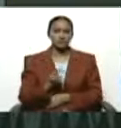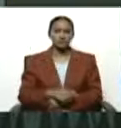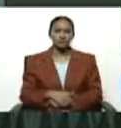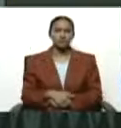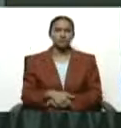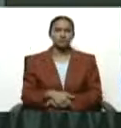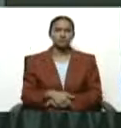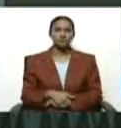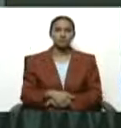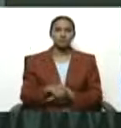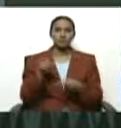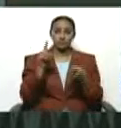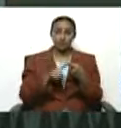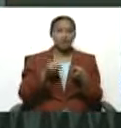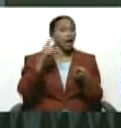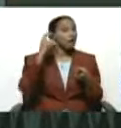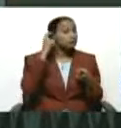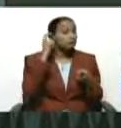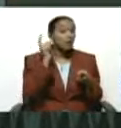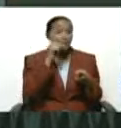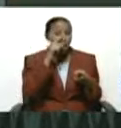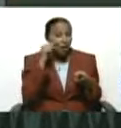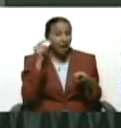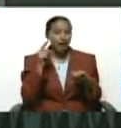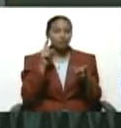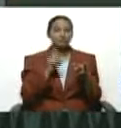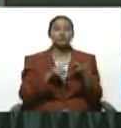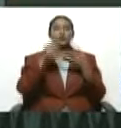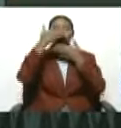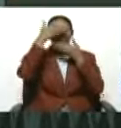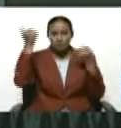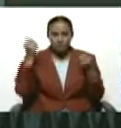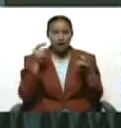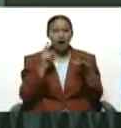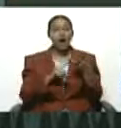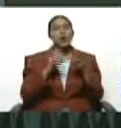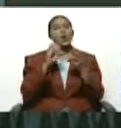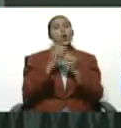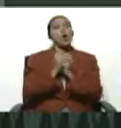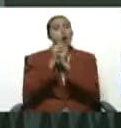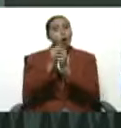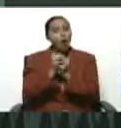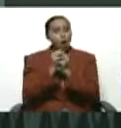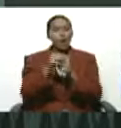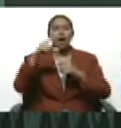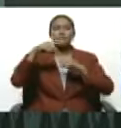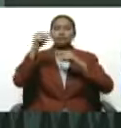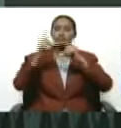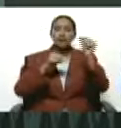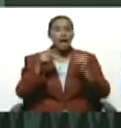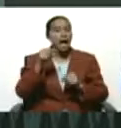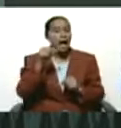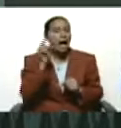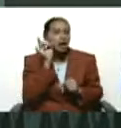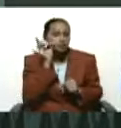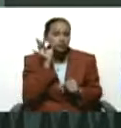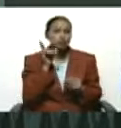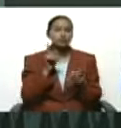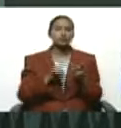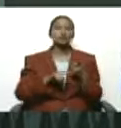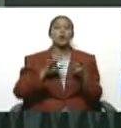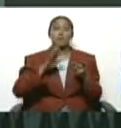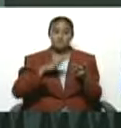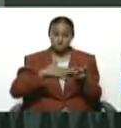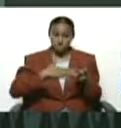el MEC, Tupamaro, ORA, PPT, Podemos,